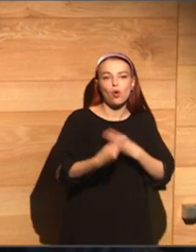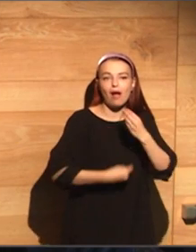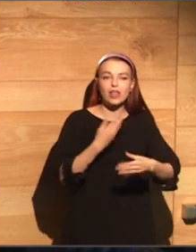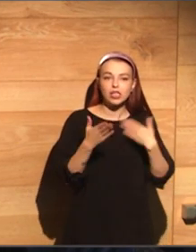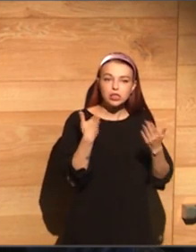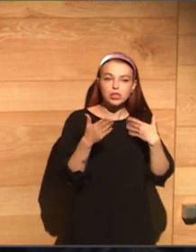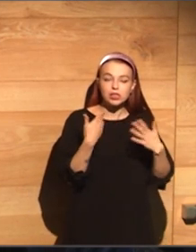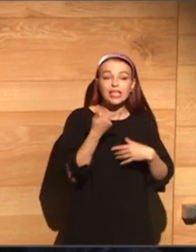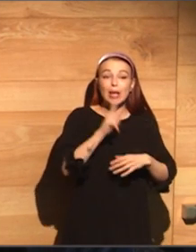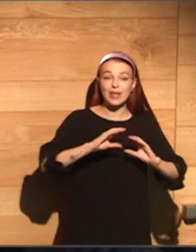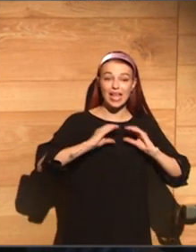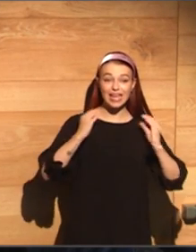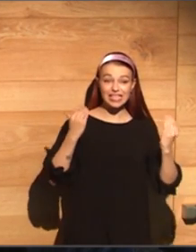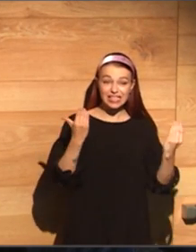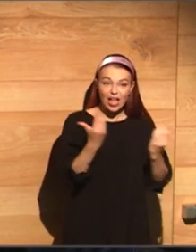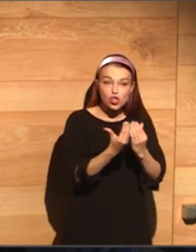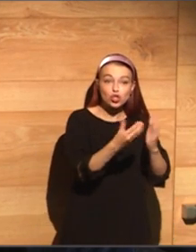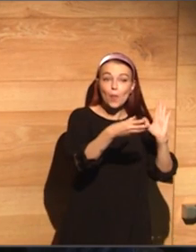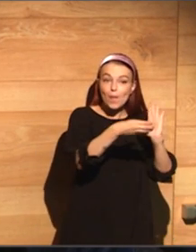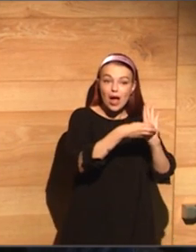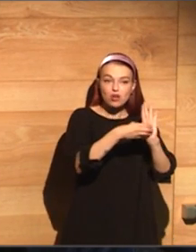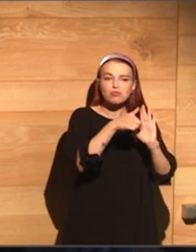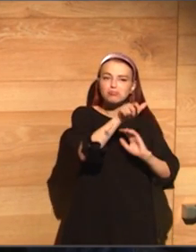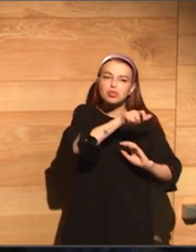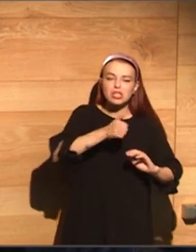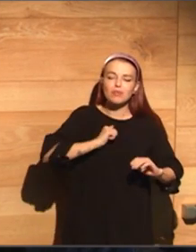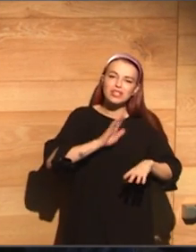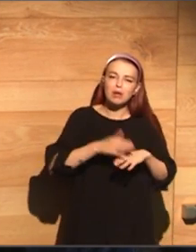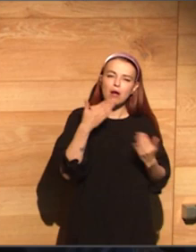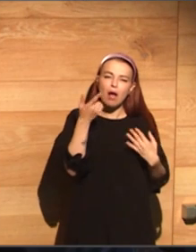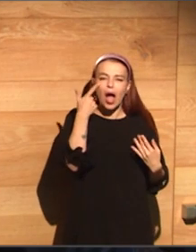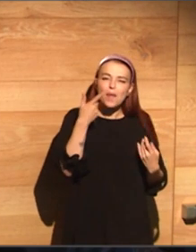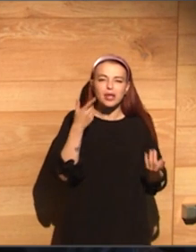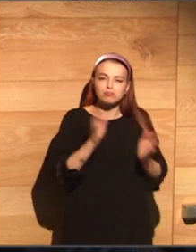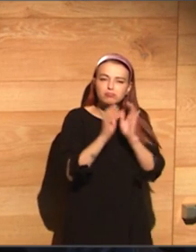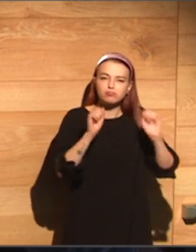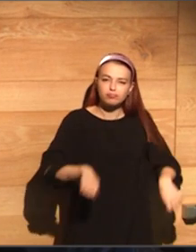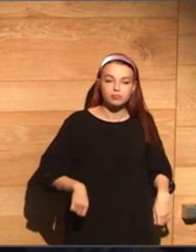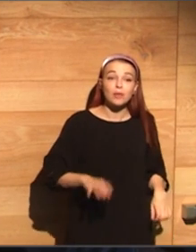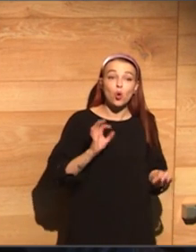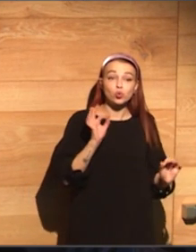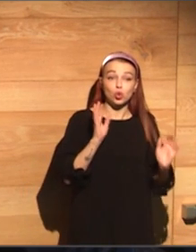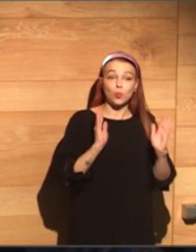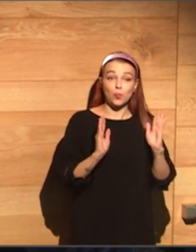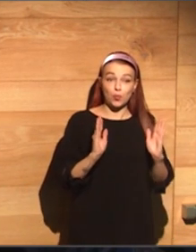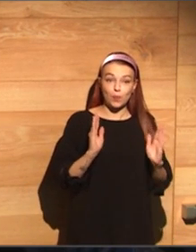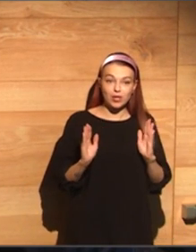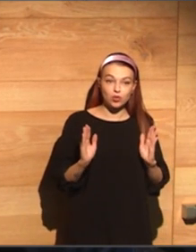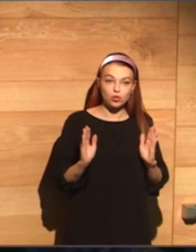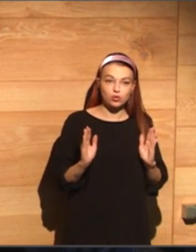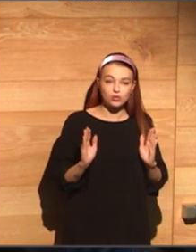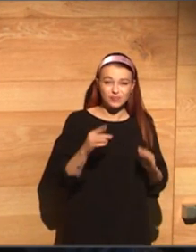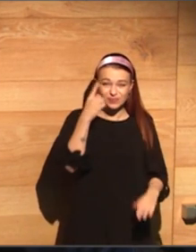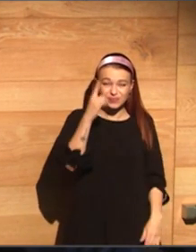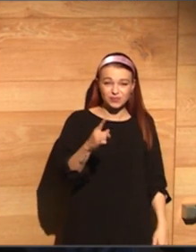de grandes estadios. Pero en cualquier caso, era ese momento del tardofranquismo del que él quería hablar, con el